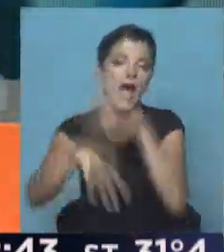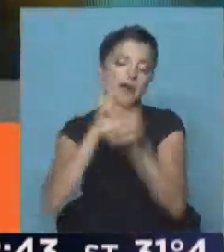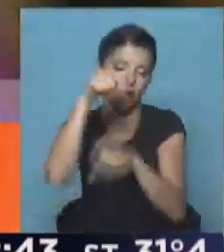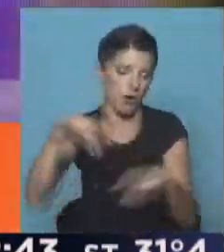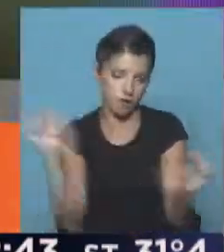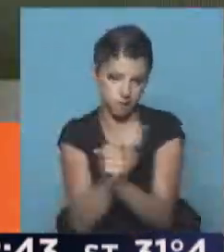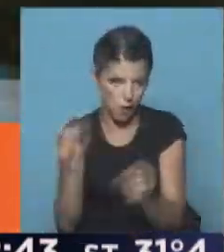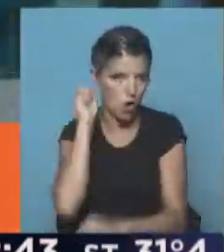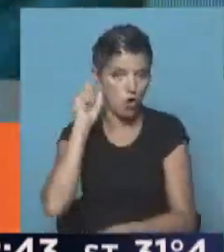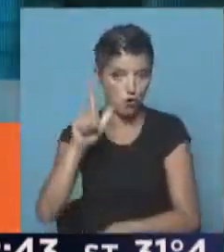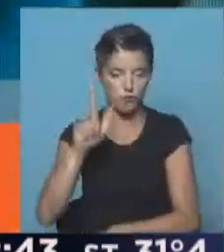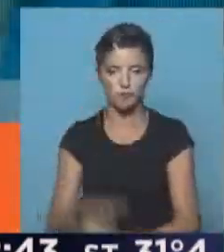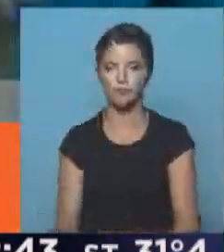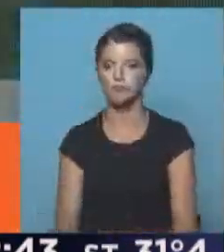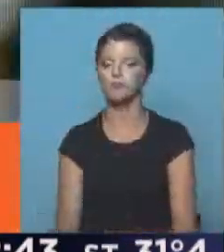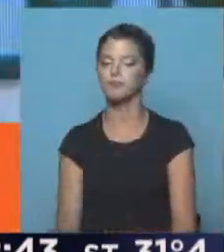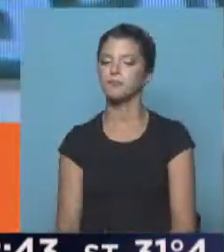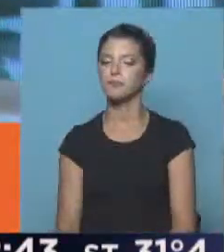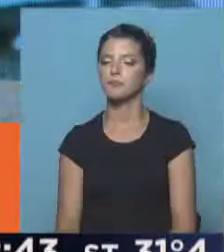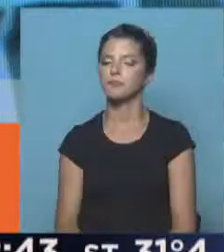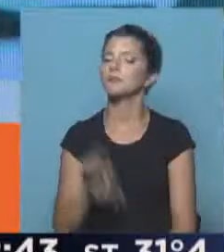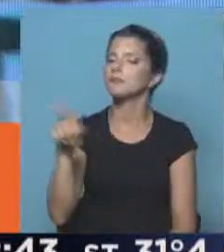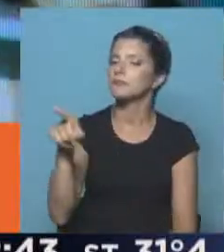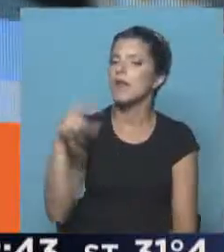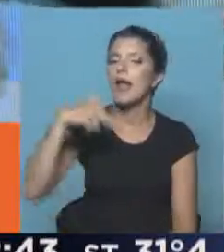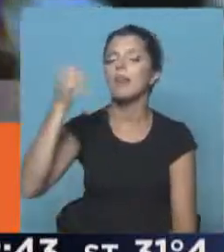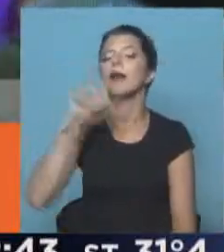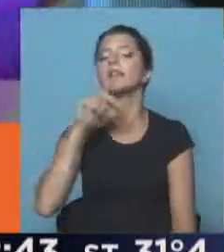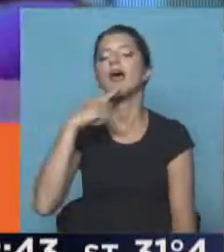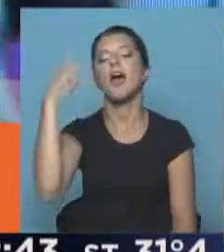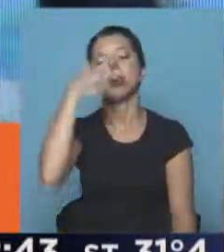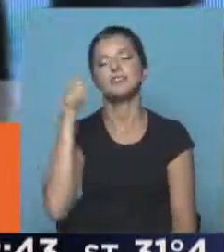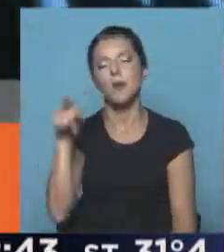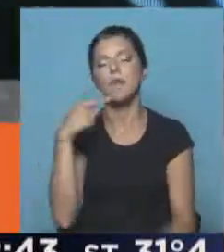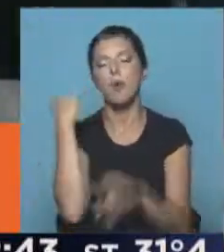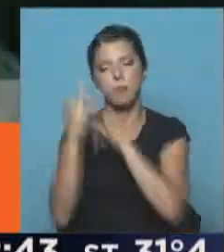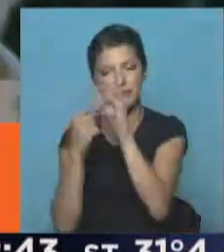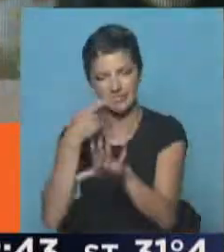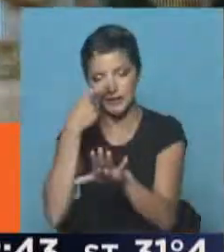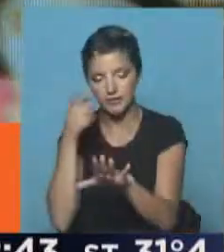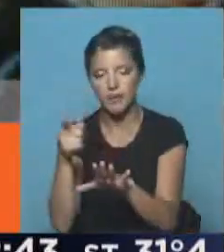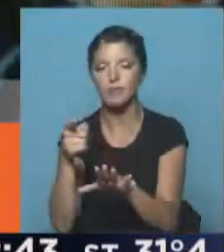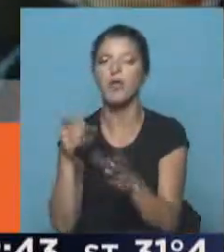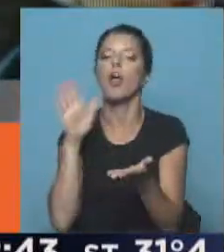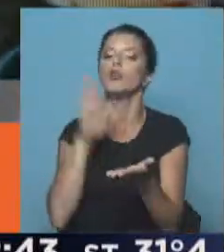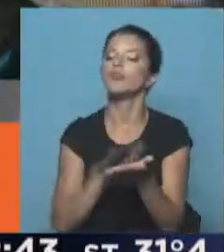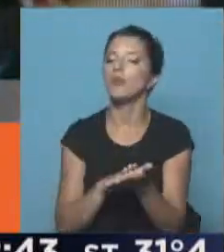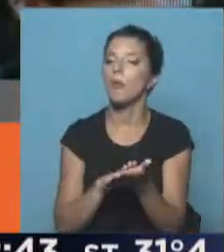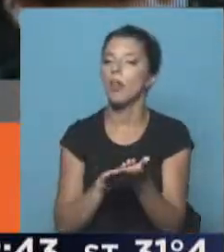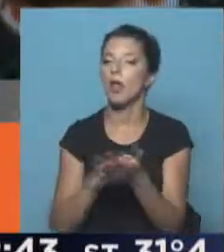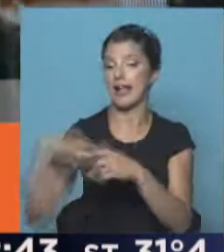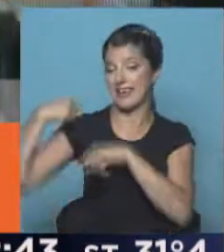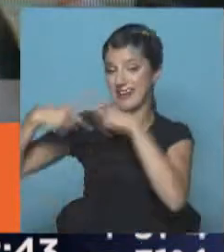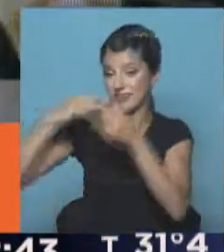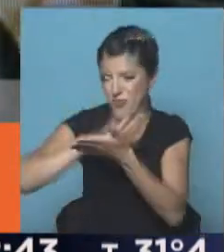ahora es interesante lo que mencionaba en la talla porque al hablar de esa necesidad de que empiece a circular una nueva generación de